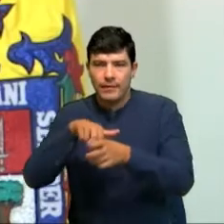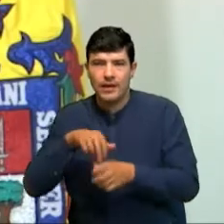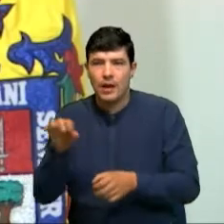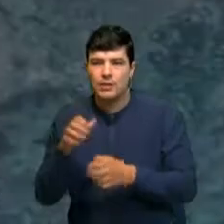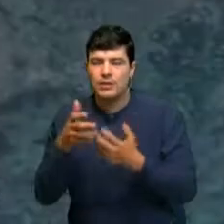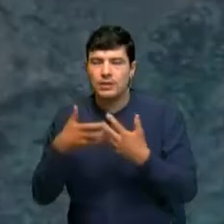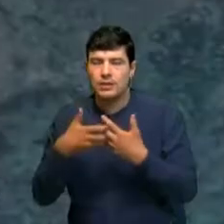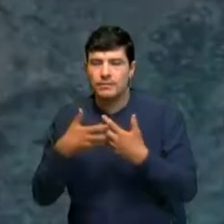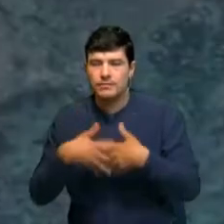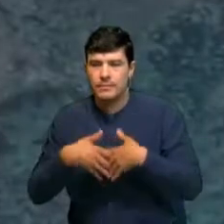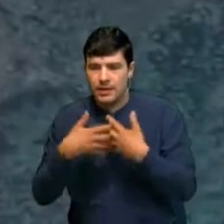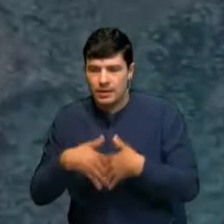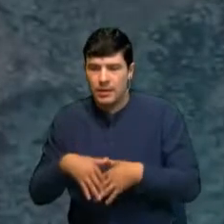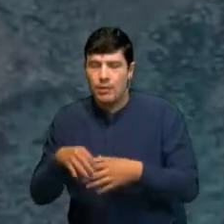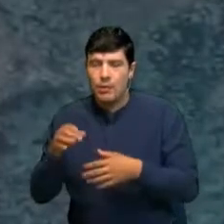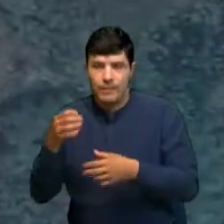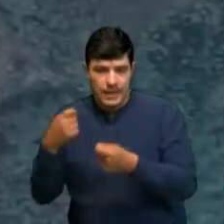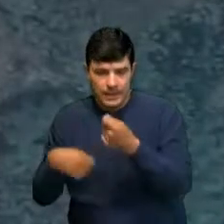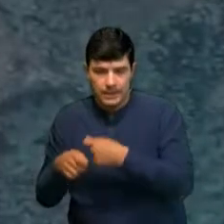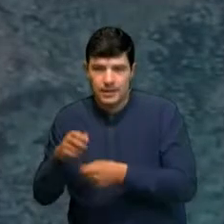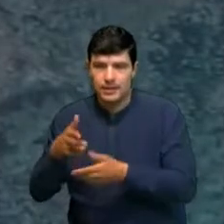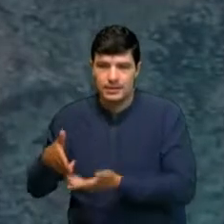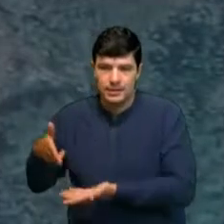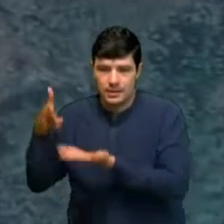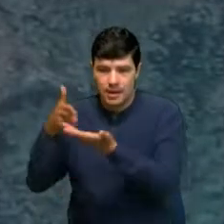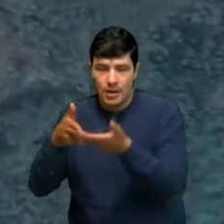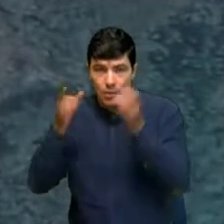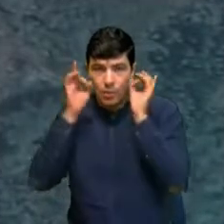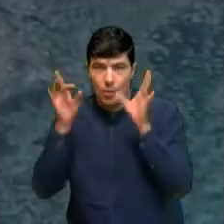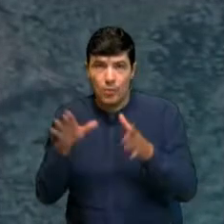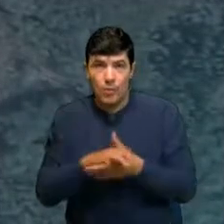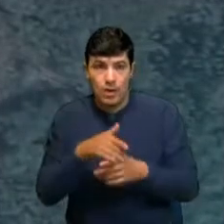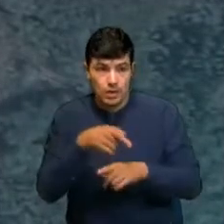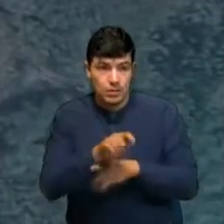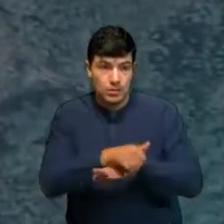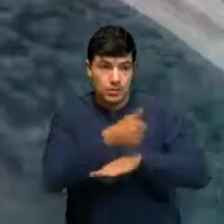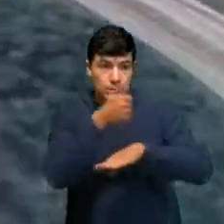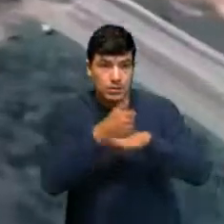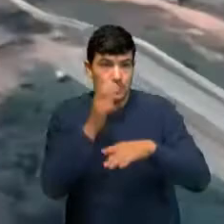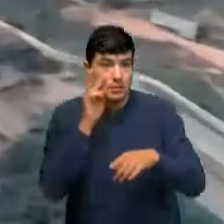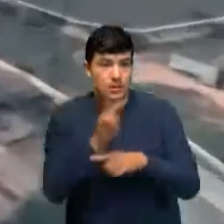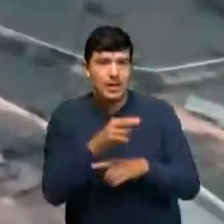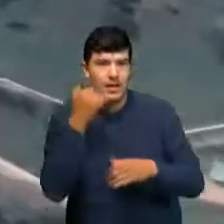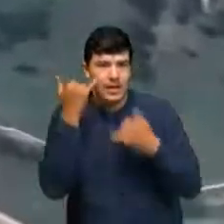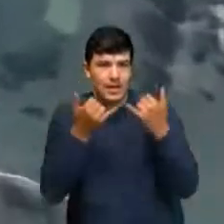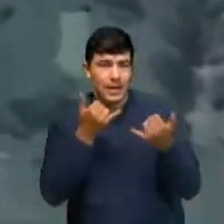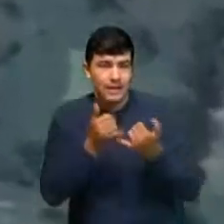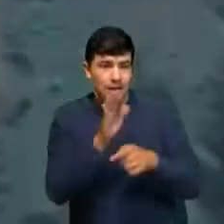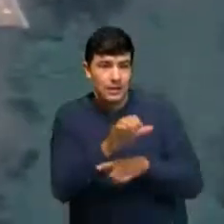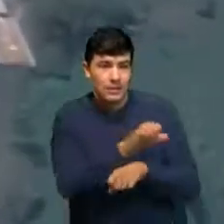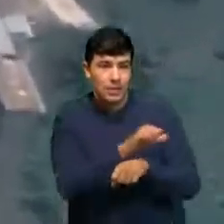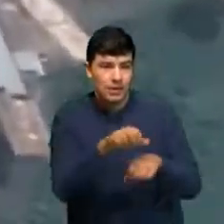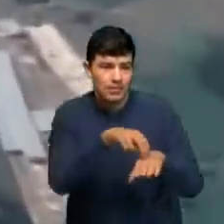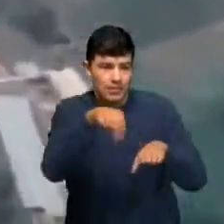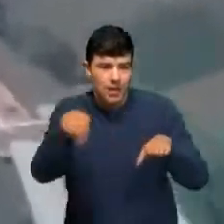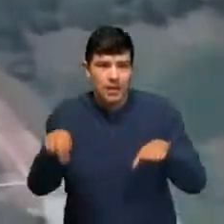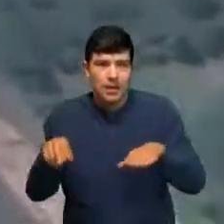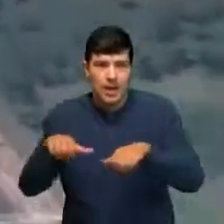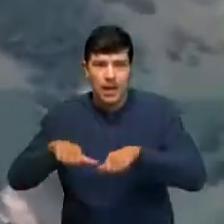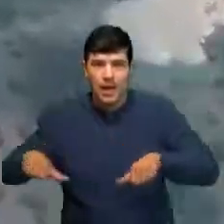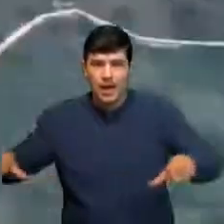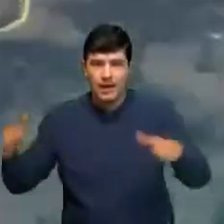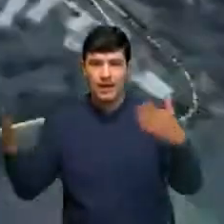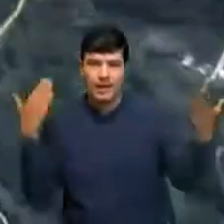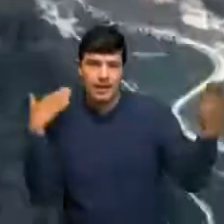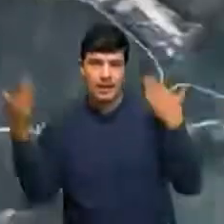con carácter de agravado. En el seguimiento, las autoridades pudieron comprobar que el vehículo dejó a la secuestrada en zona rural